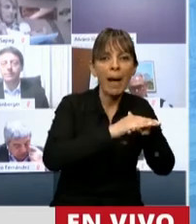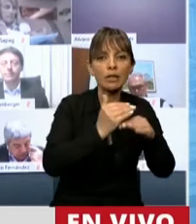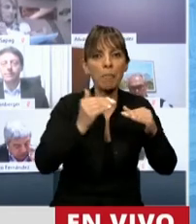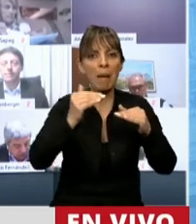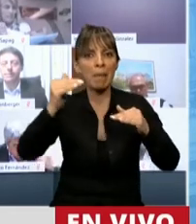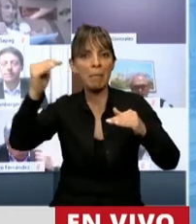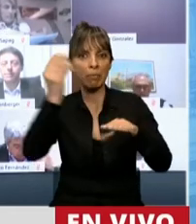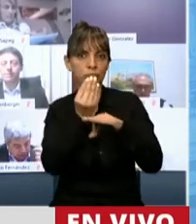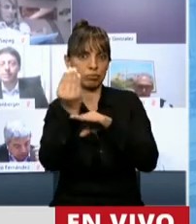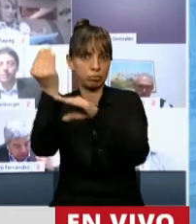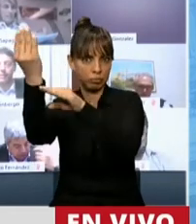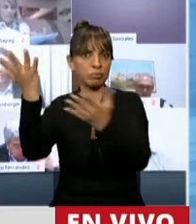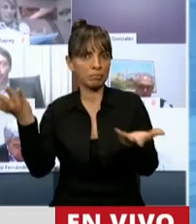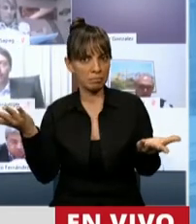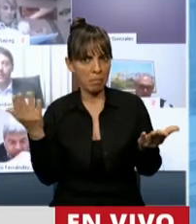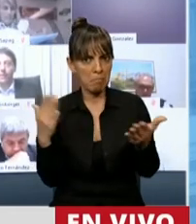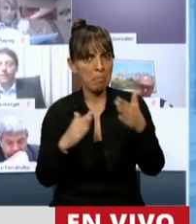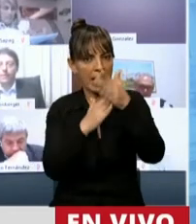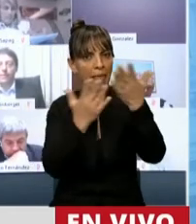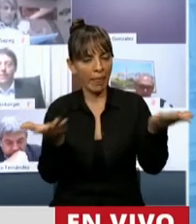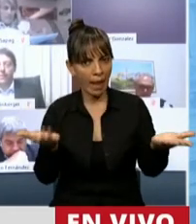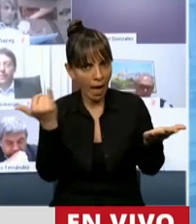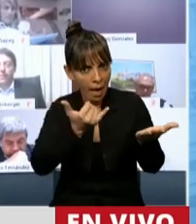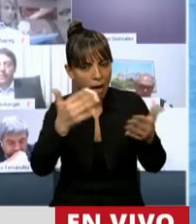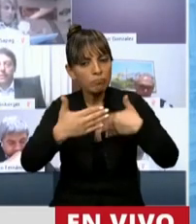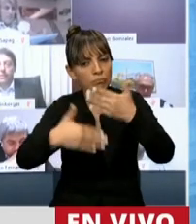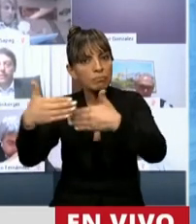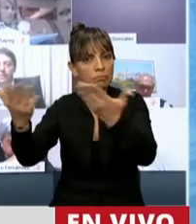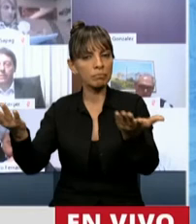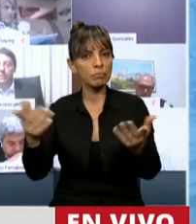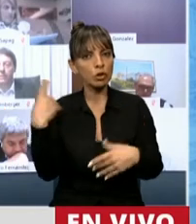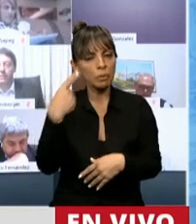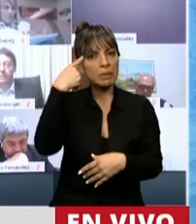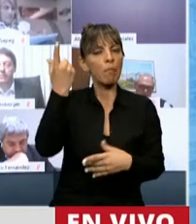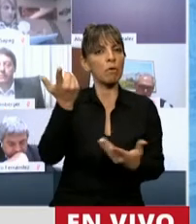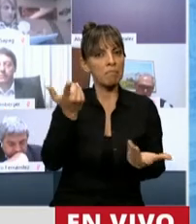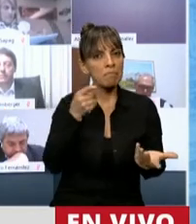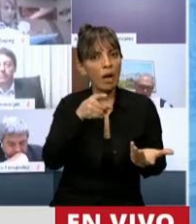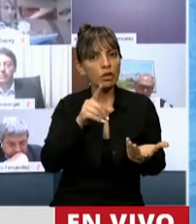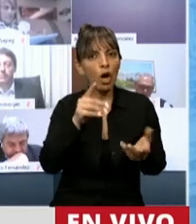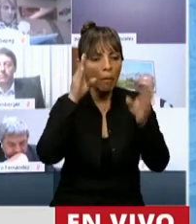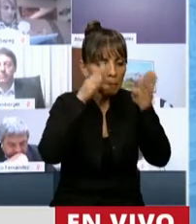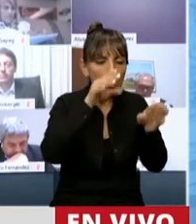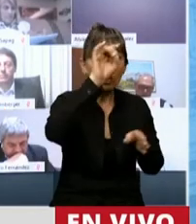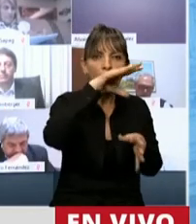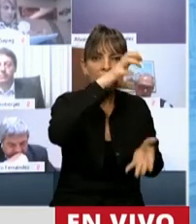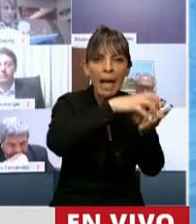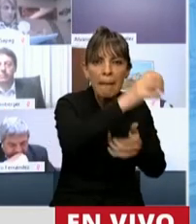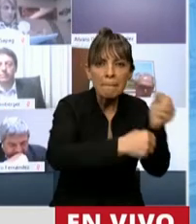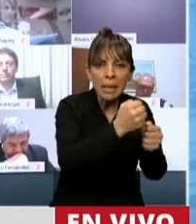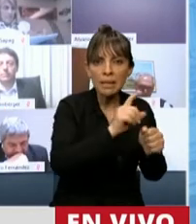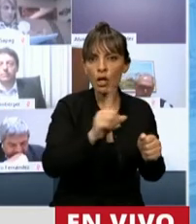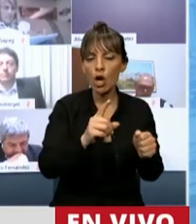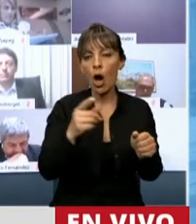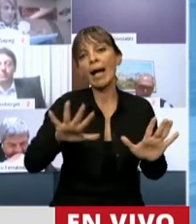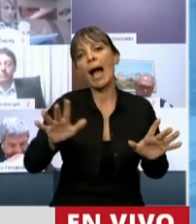O sea, sinceramente pensamos que, y lo que queremos nosotros, no es solamente a las grandes empresas. No tenemos la suerte